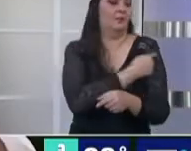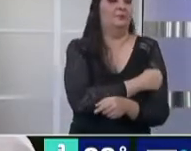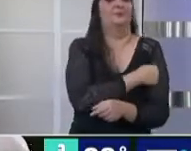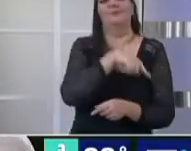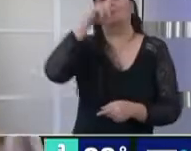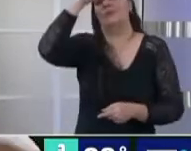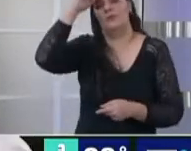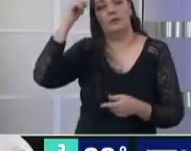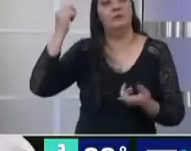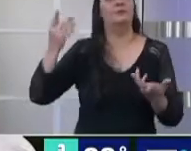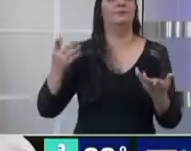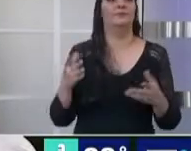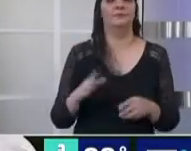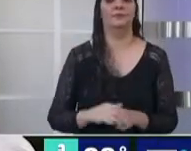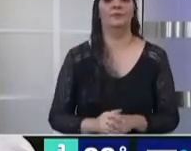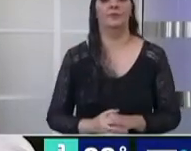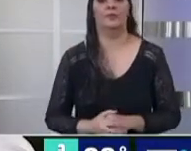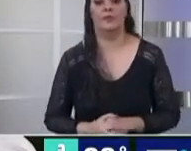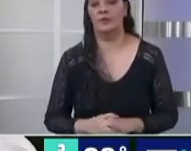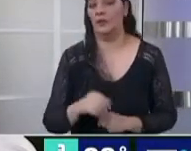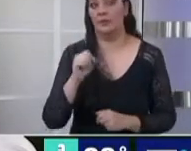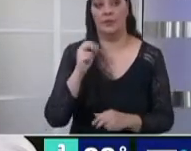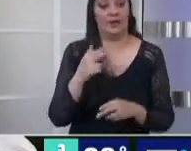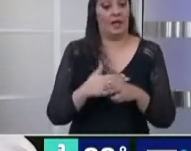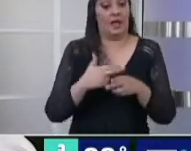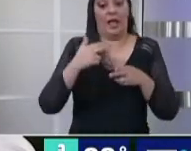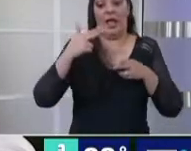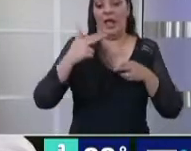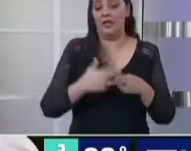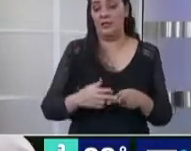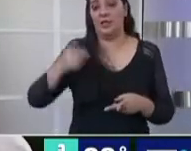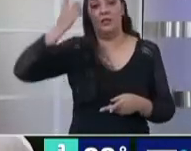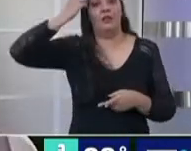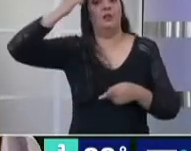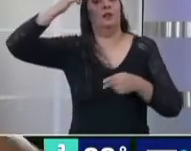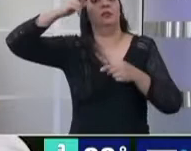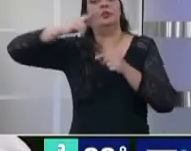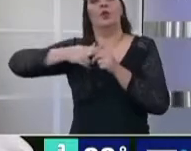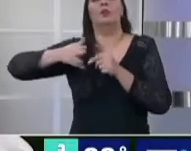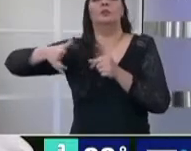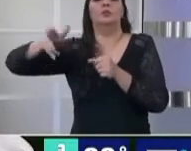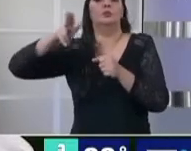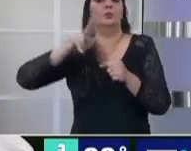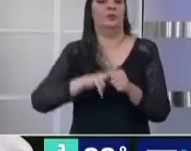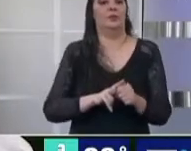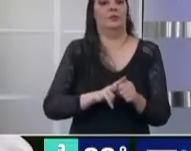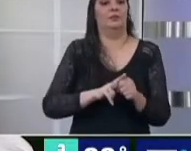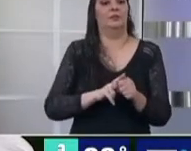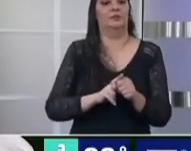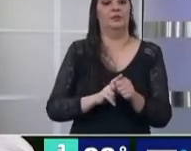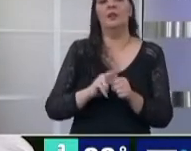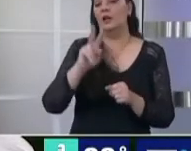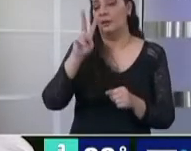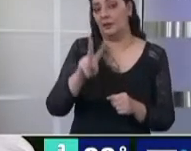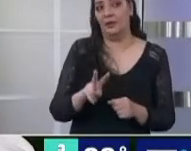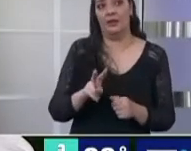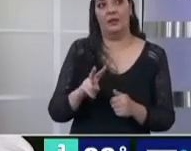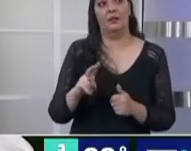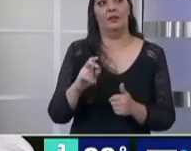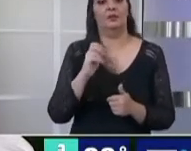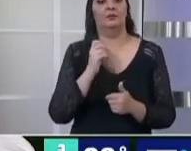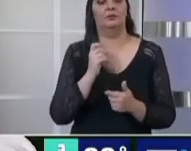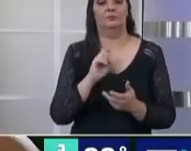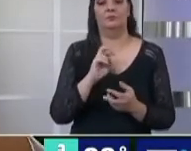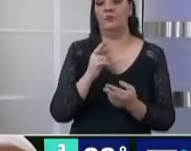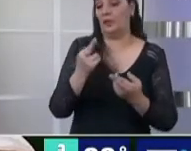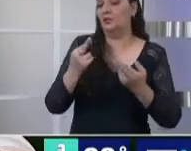un foco o hace el aseo, hasta el personal directivo. Hemos recibido reconocimiento de toda la